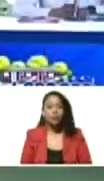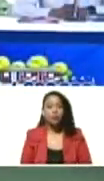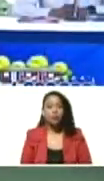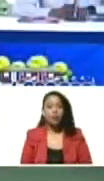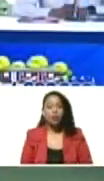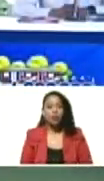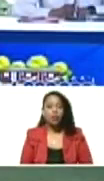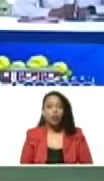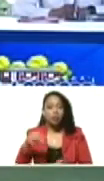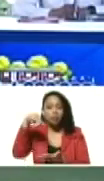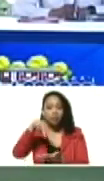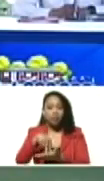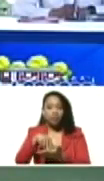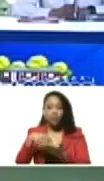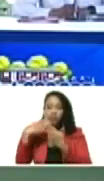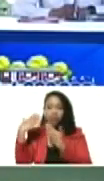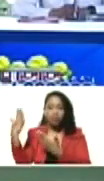de pie allí,